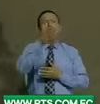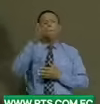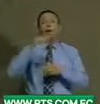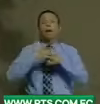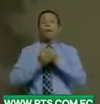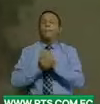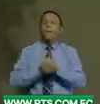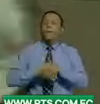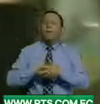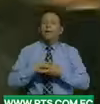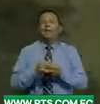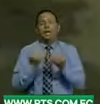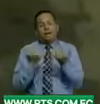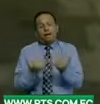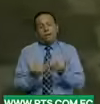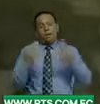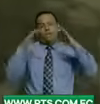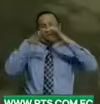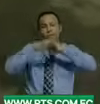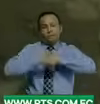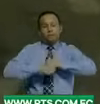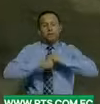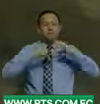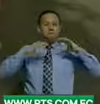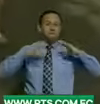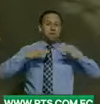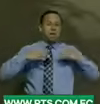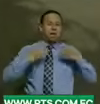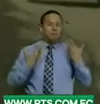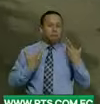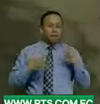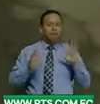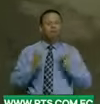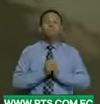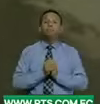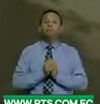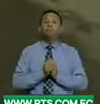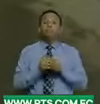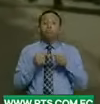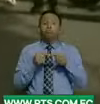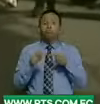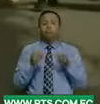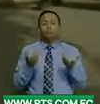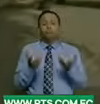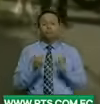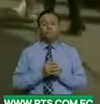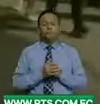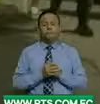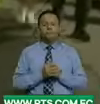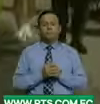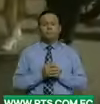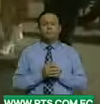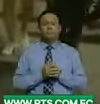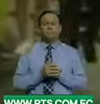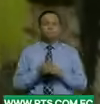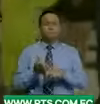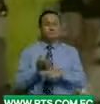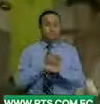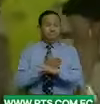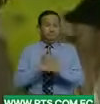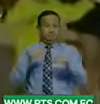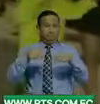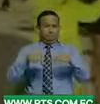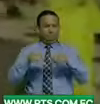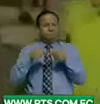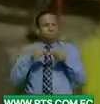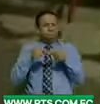las primeras horas de este feriado. Los pocos minutos, los pocos instantes que le quedan a